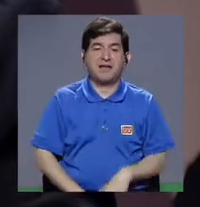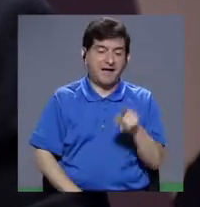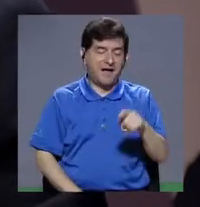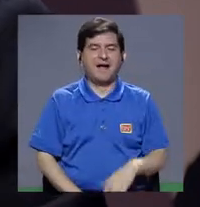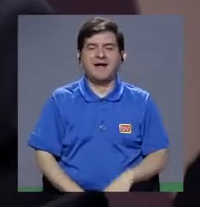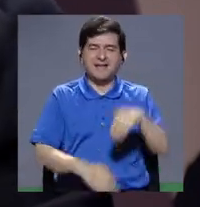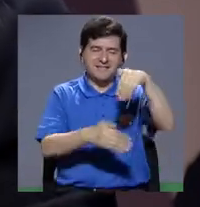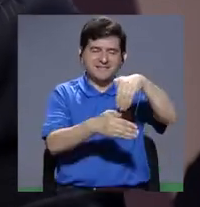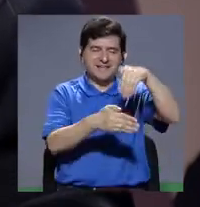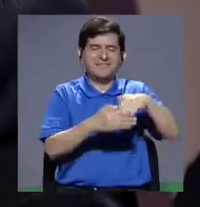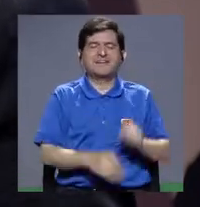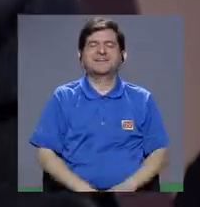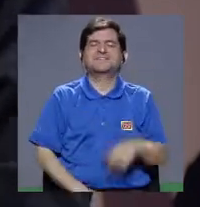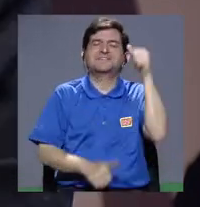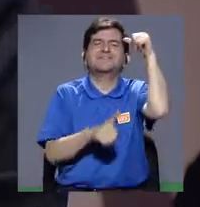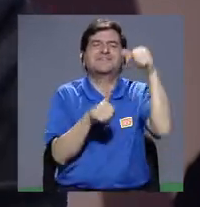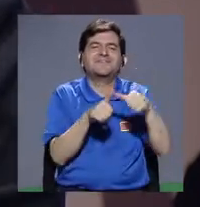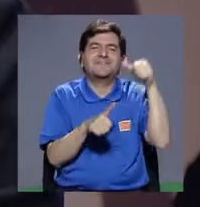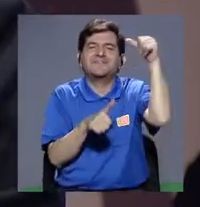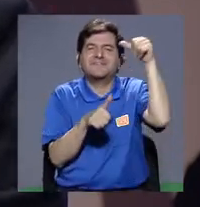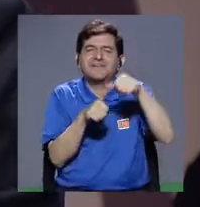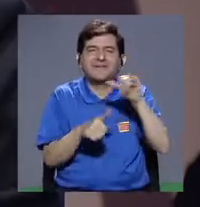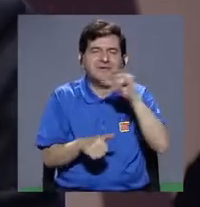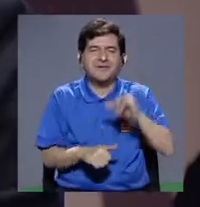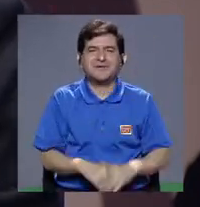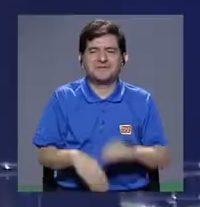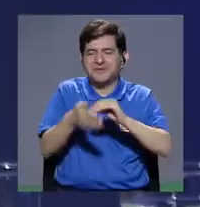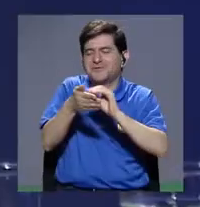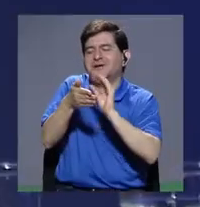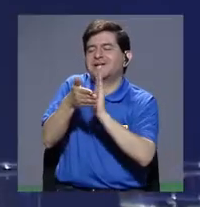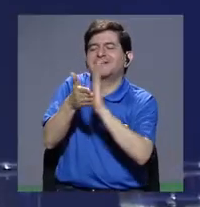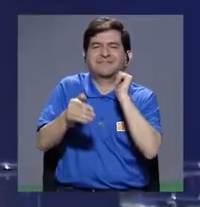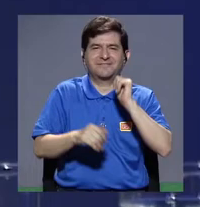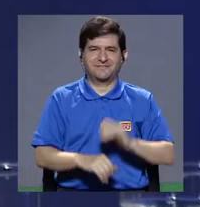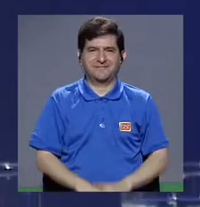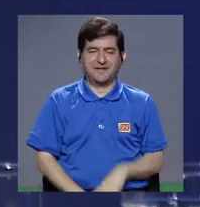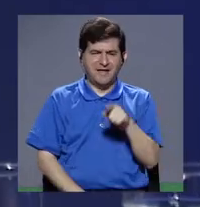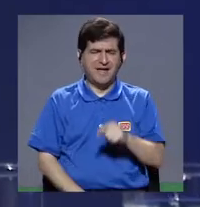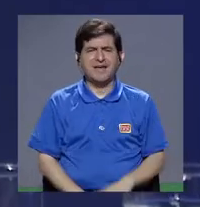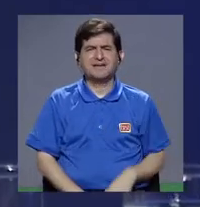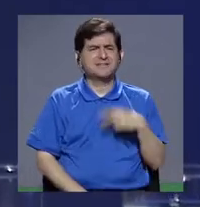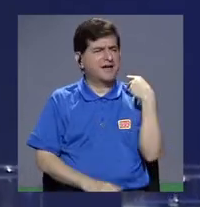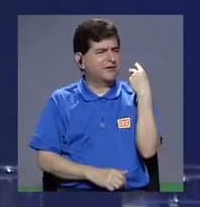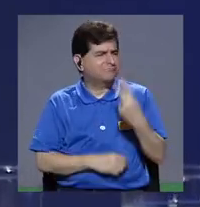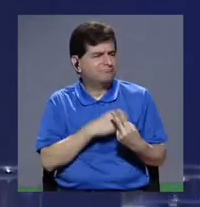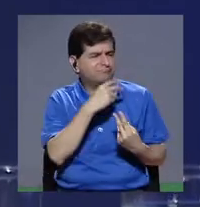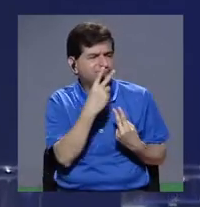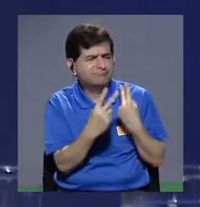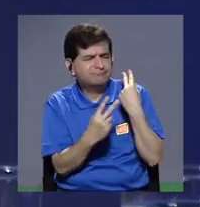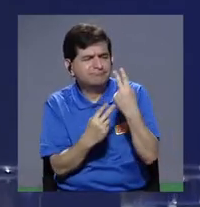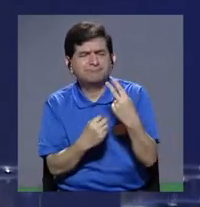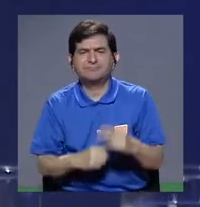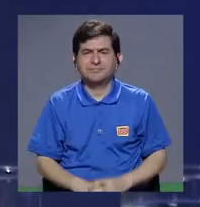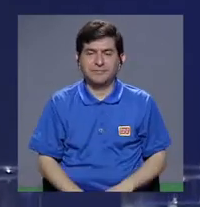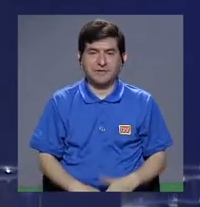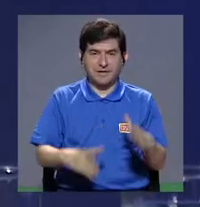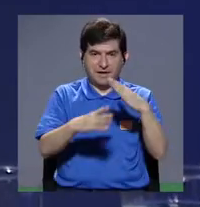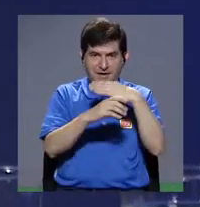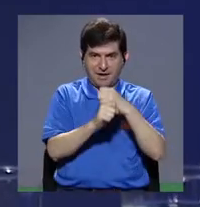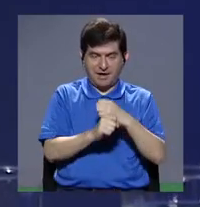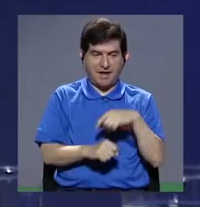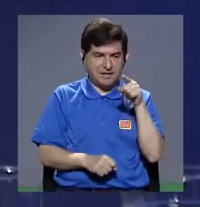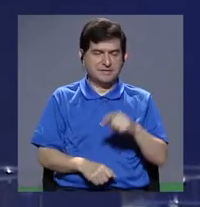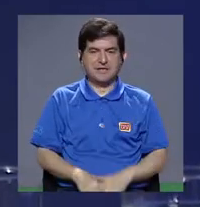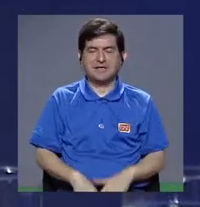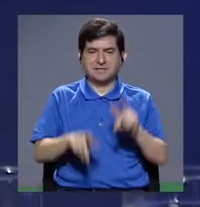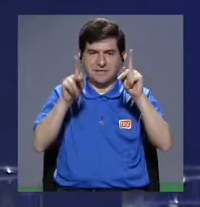colección de esas postalitas y ese es ese viaje que emprende esta